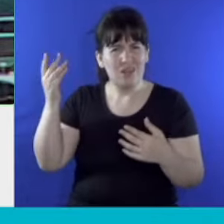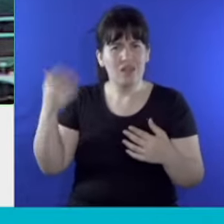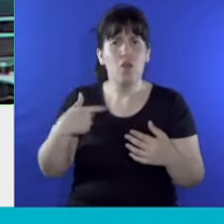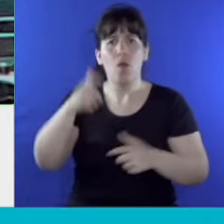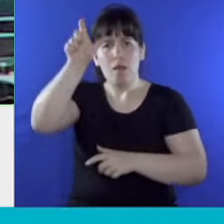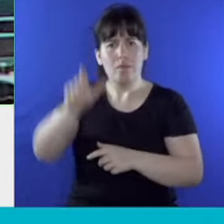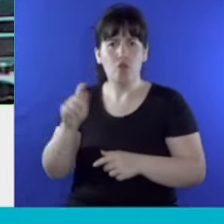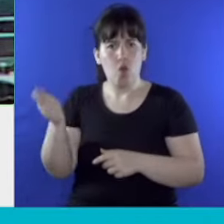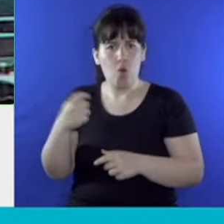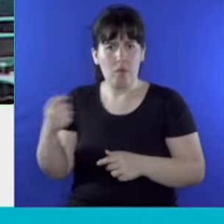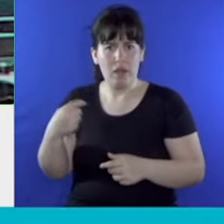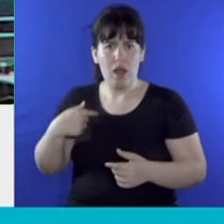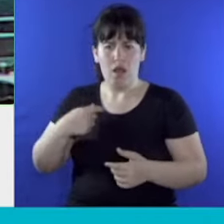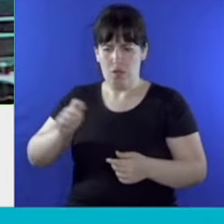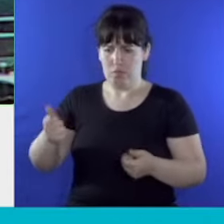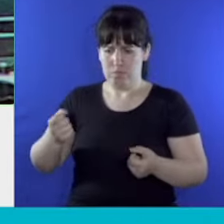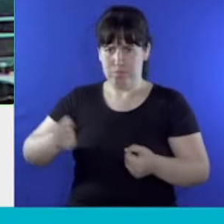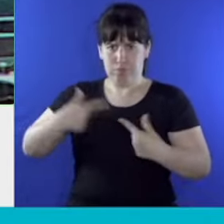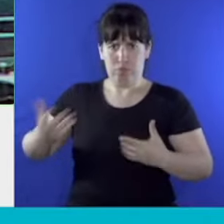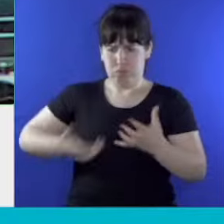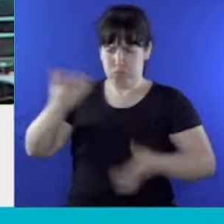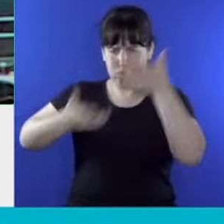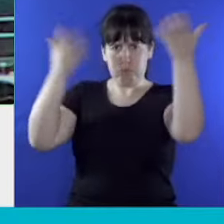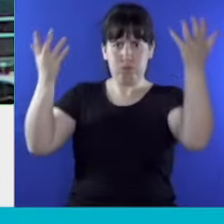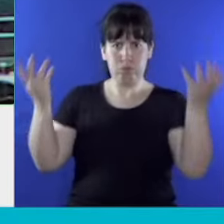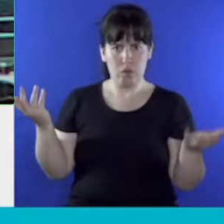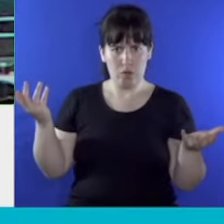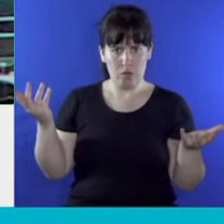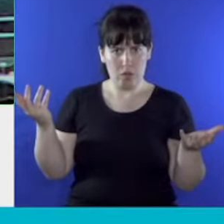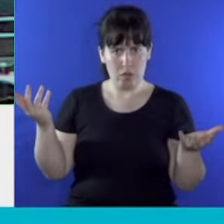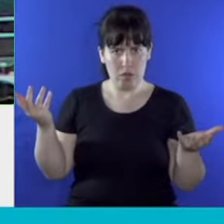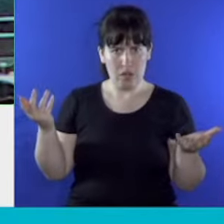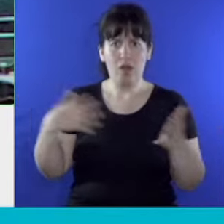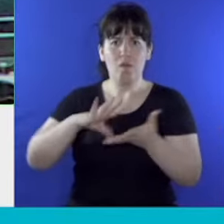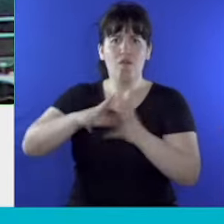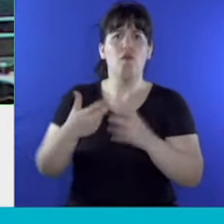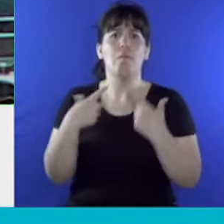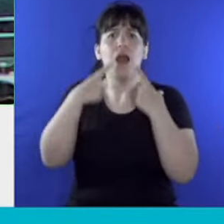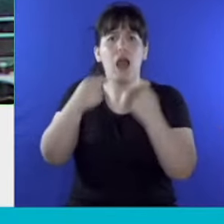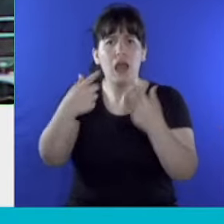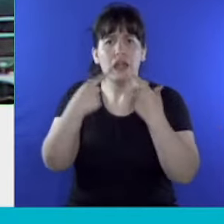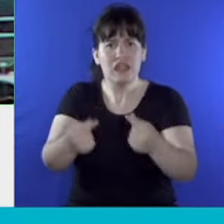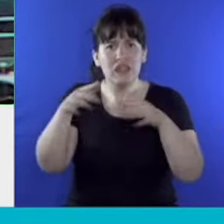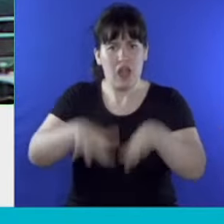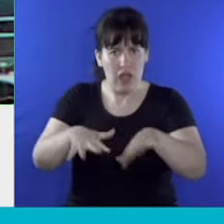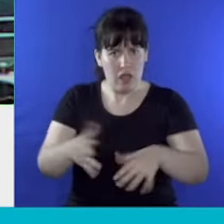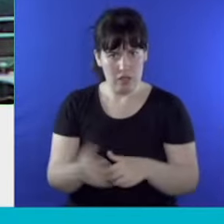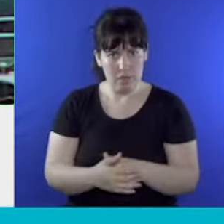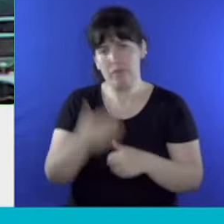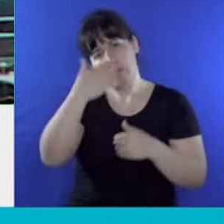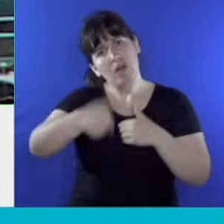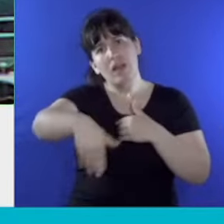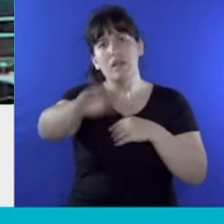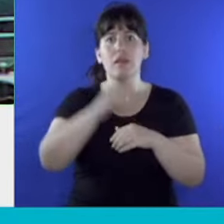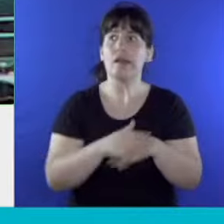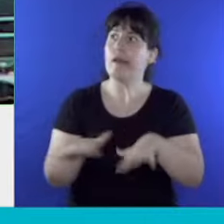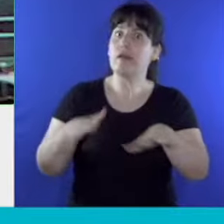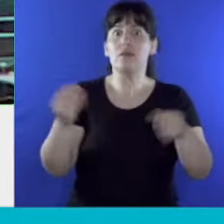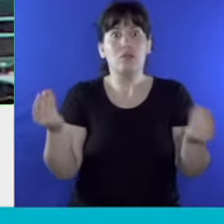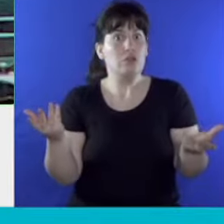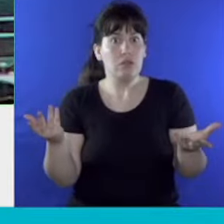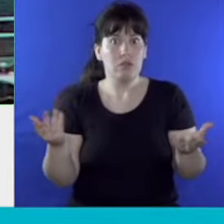jubilado. Se prendió fuego un jubilado en señal de protesta. Van a decir después, ¿qué ha pasado? Y bueno,